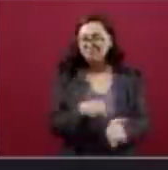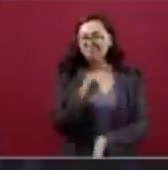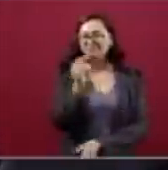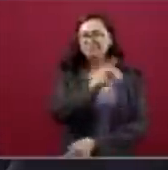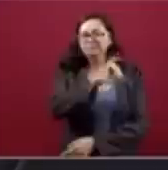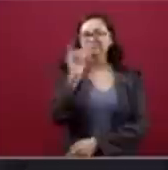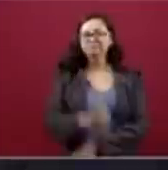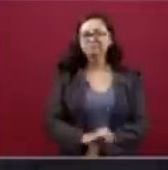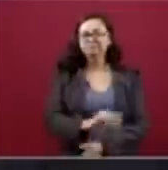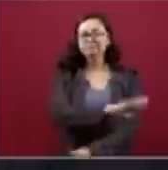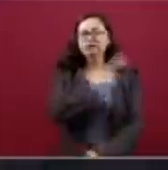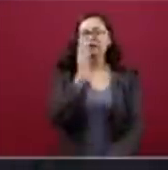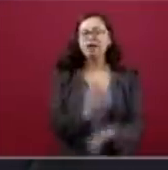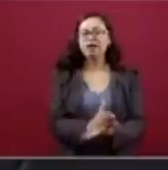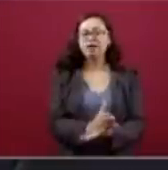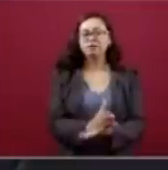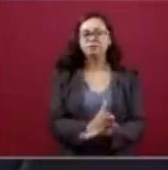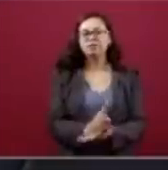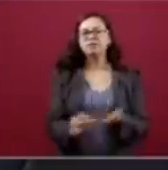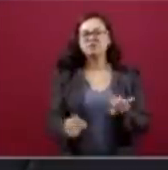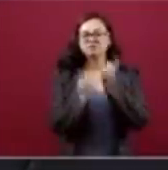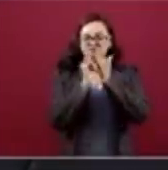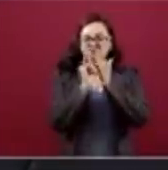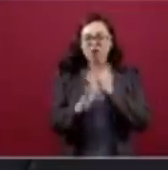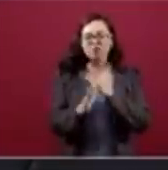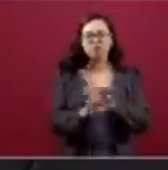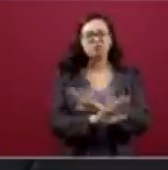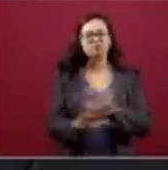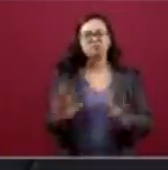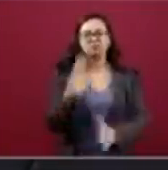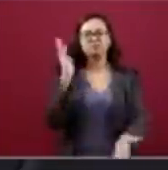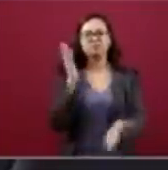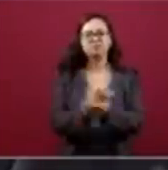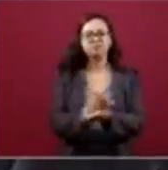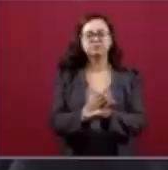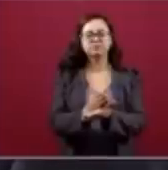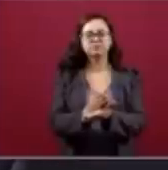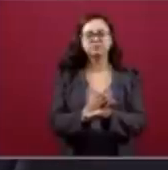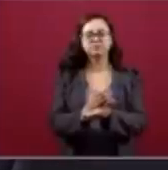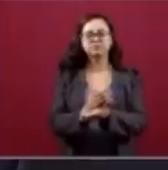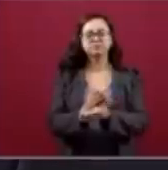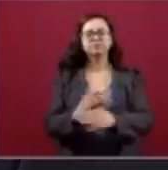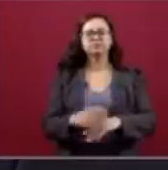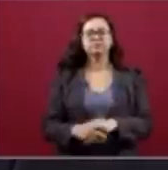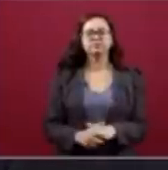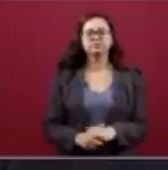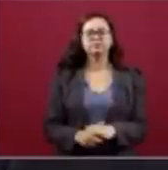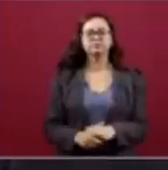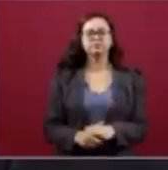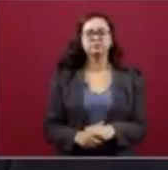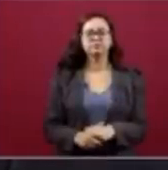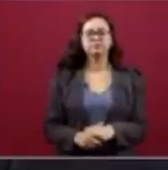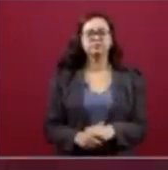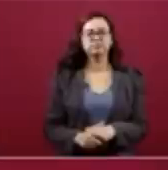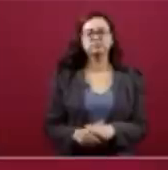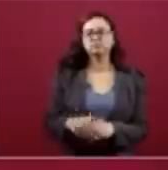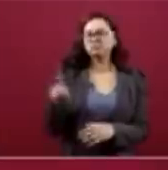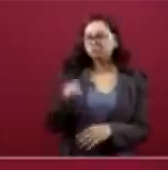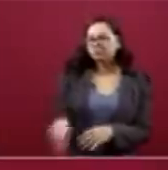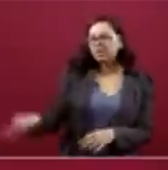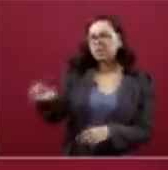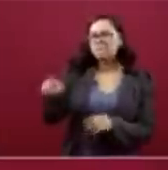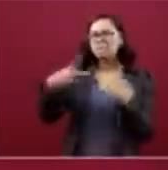Se va a acabar con los fraudes electorales y se tiene que respetar la voluntad